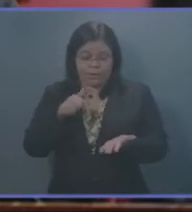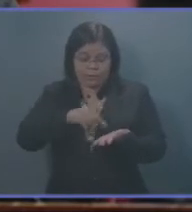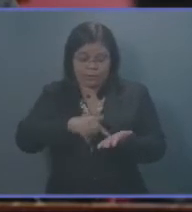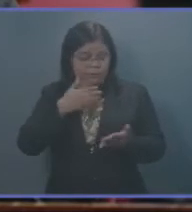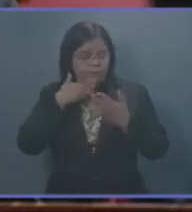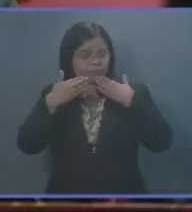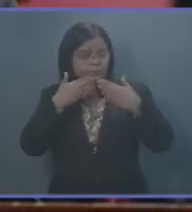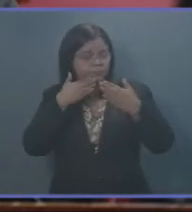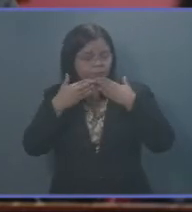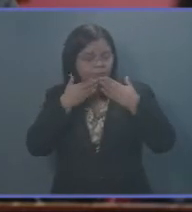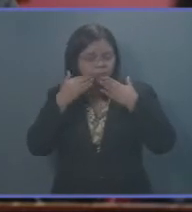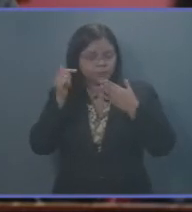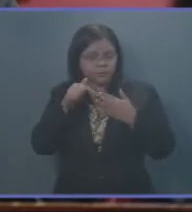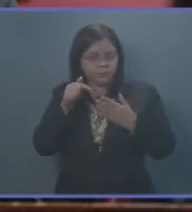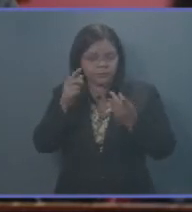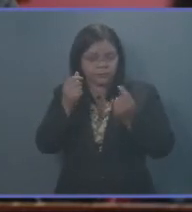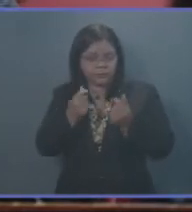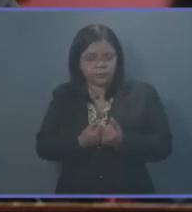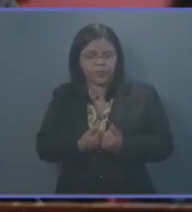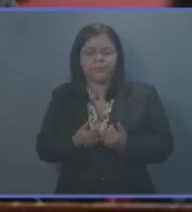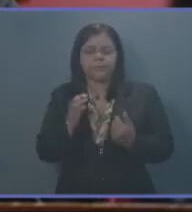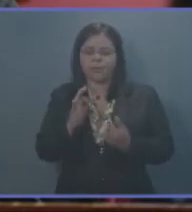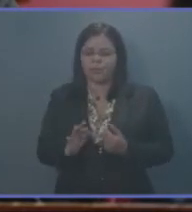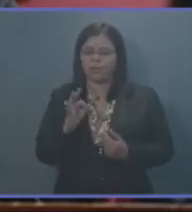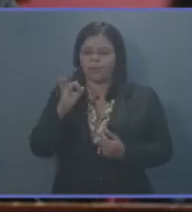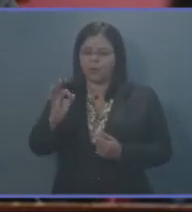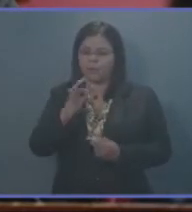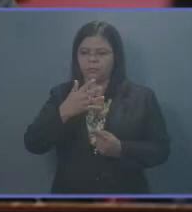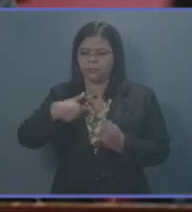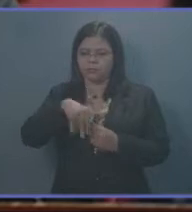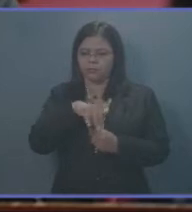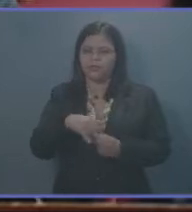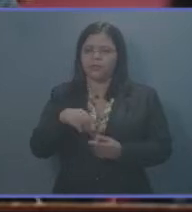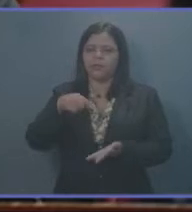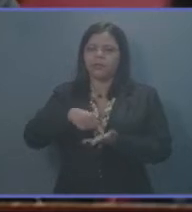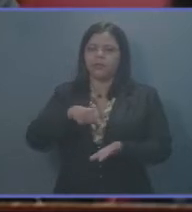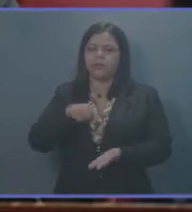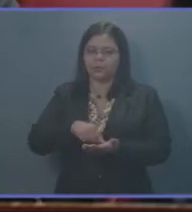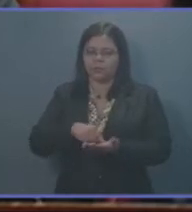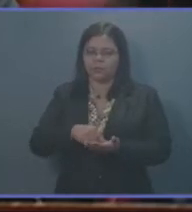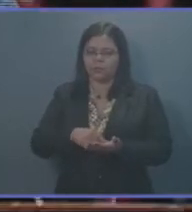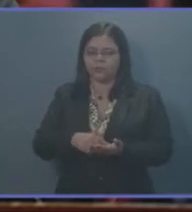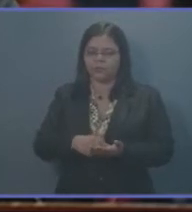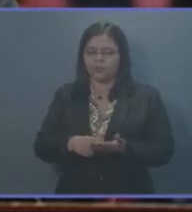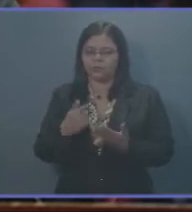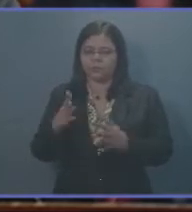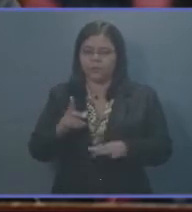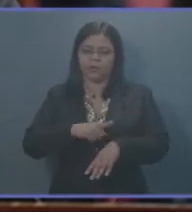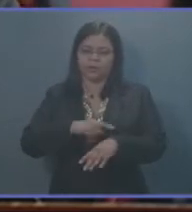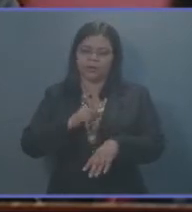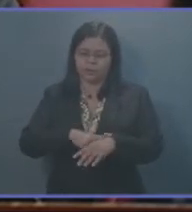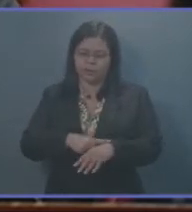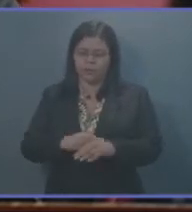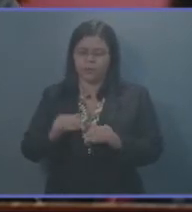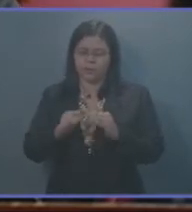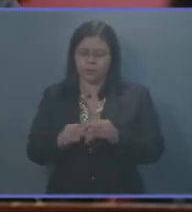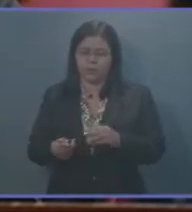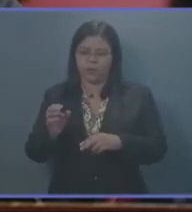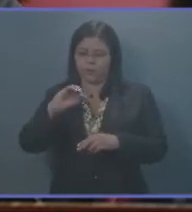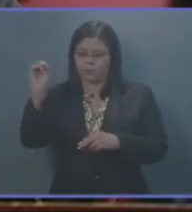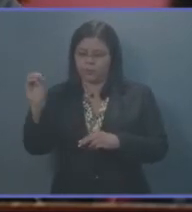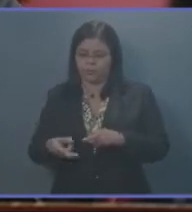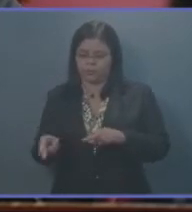que con dicho financiamiento se obtendrían mejores condiciones crediticias en términos de plazo y tasas de